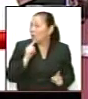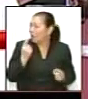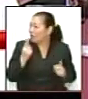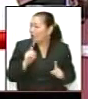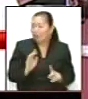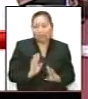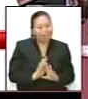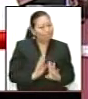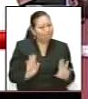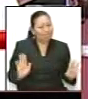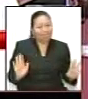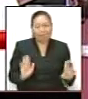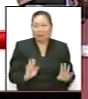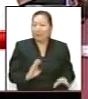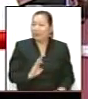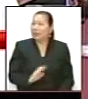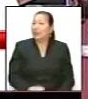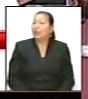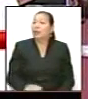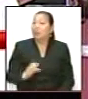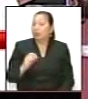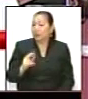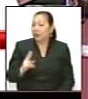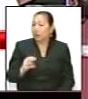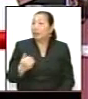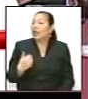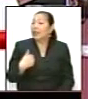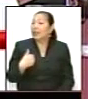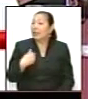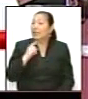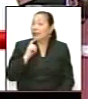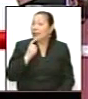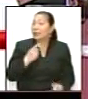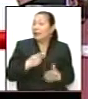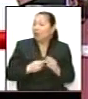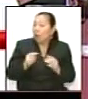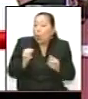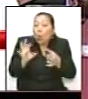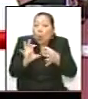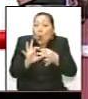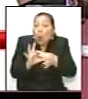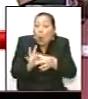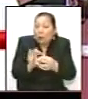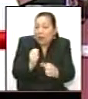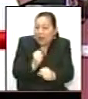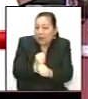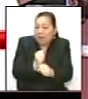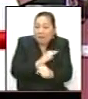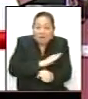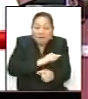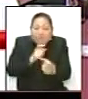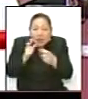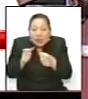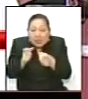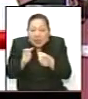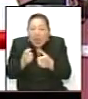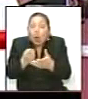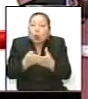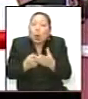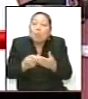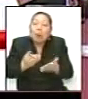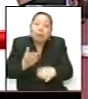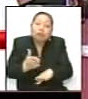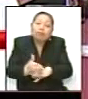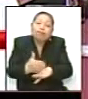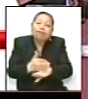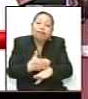acuerdo, presidente. La Contraloría tiene que estar ahí, de la mano, y viendo cada paso de cómo se